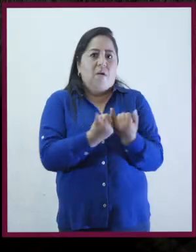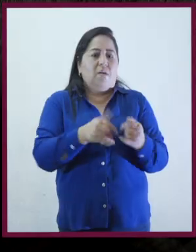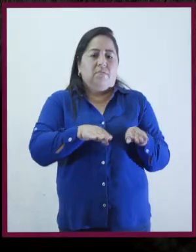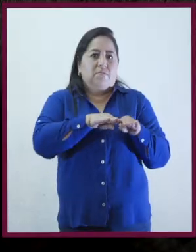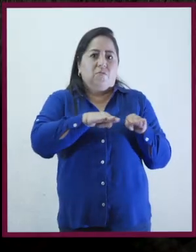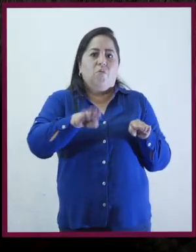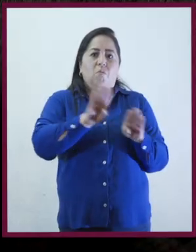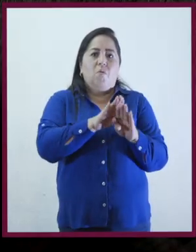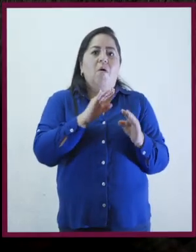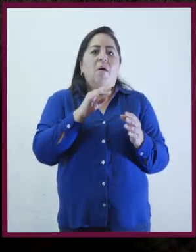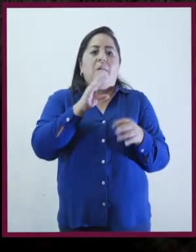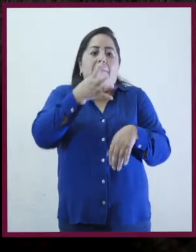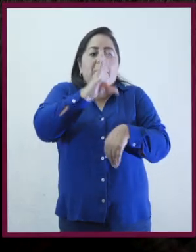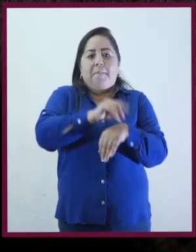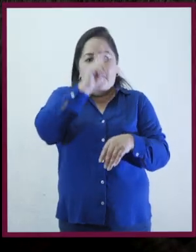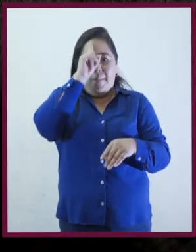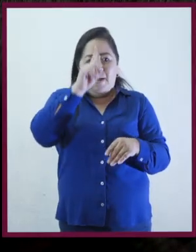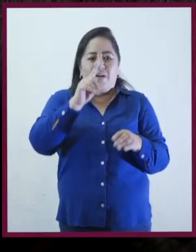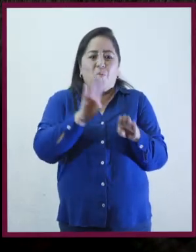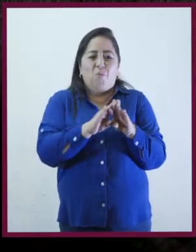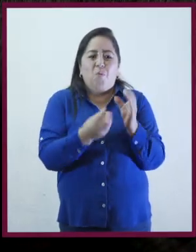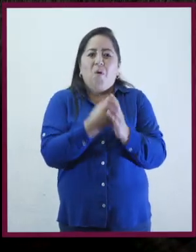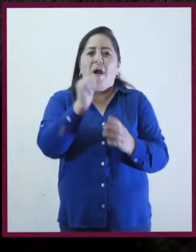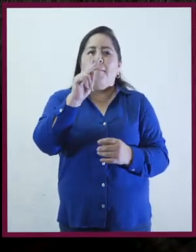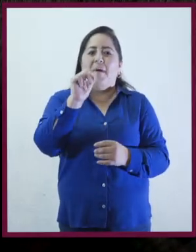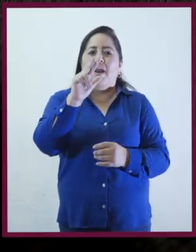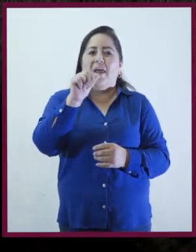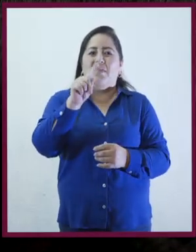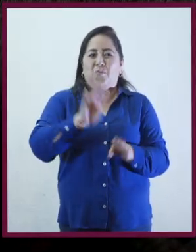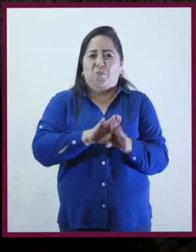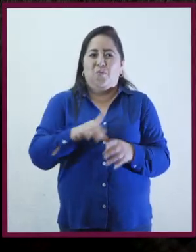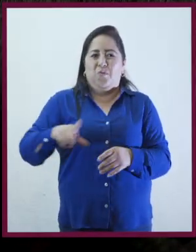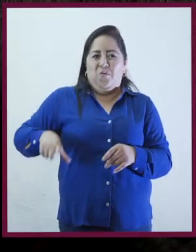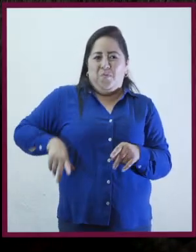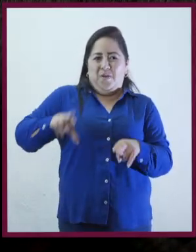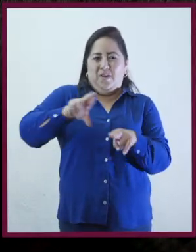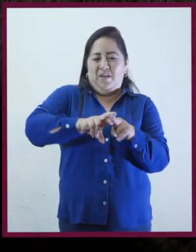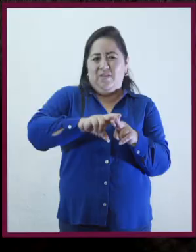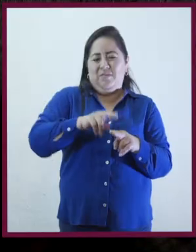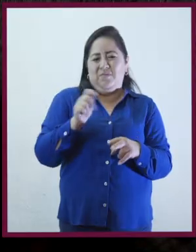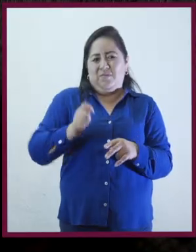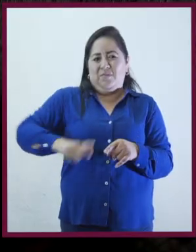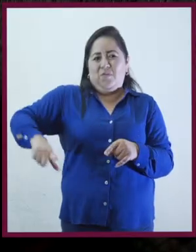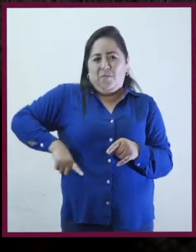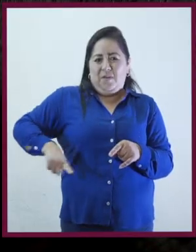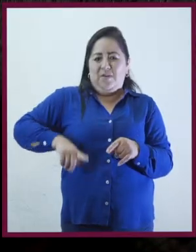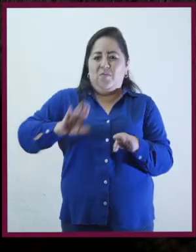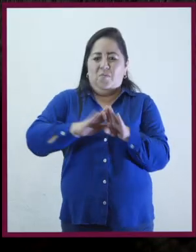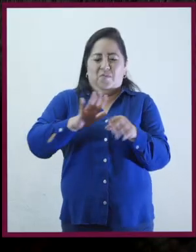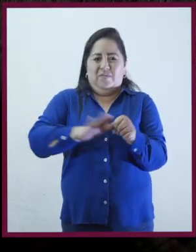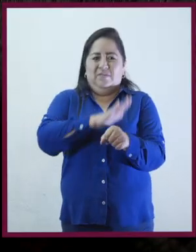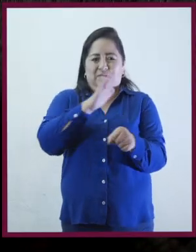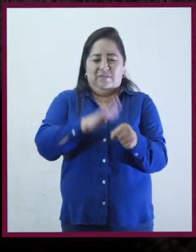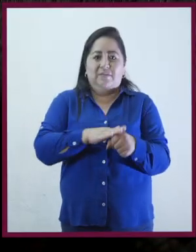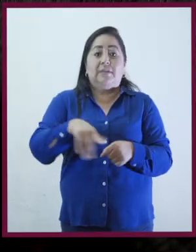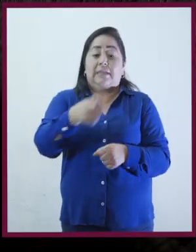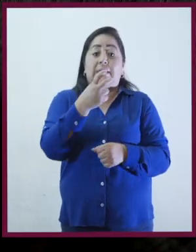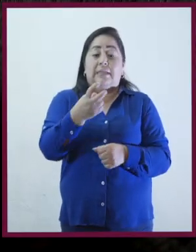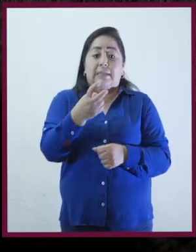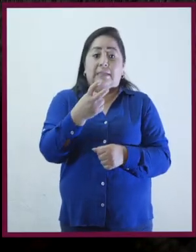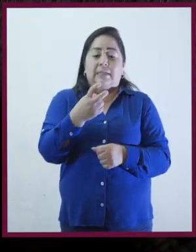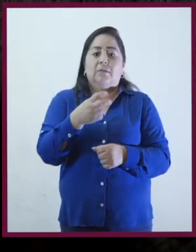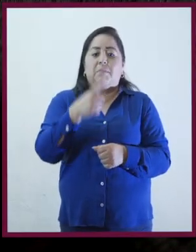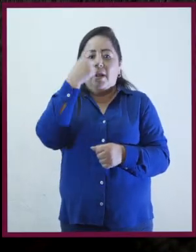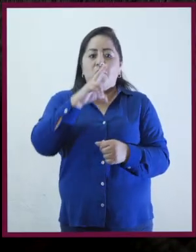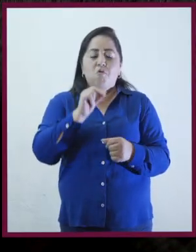permitir construir un aparato gubernativo, administrativo, independientemente de quién, ¿no?,